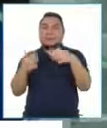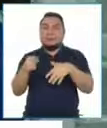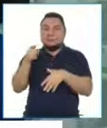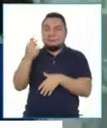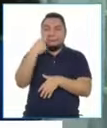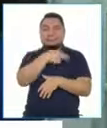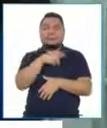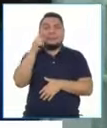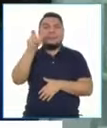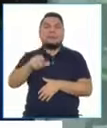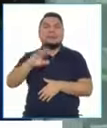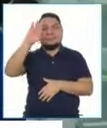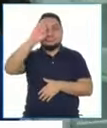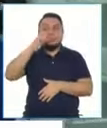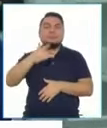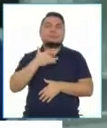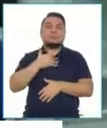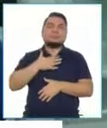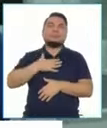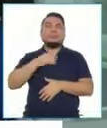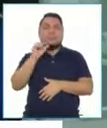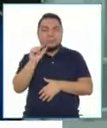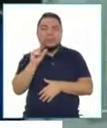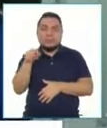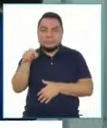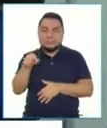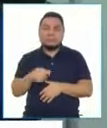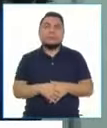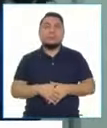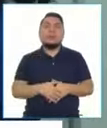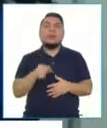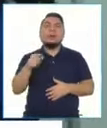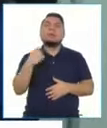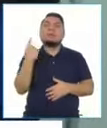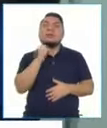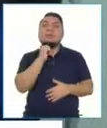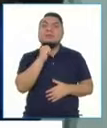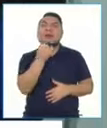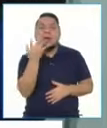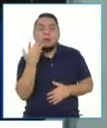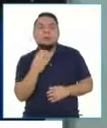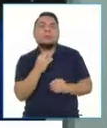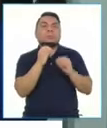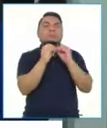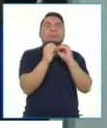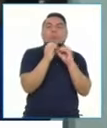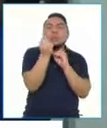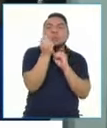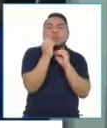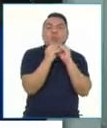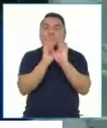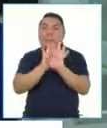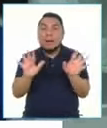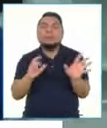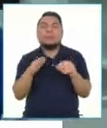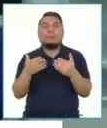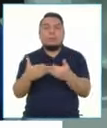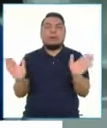para pacientes leves y moderados. Solo falta algunos detalles, acondicionamiento, para